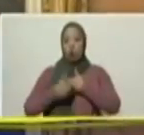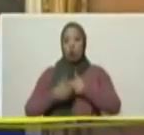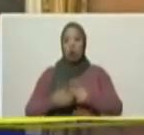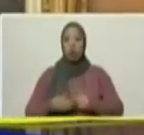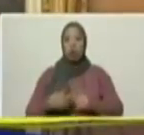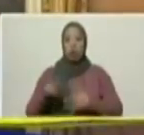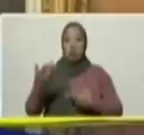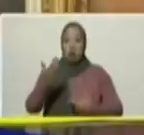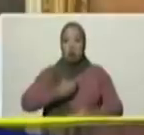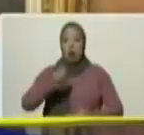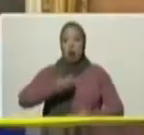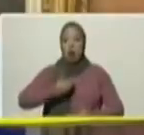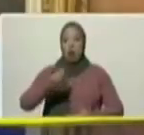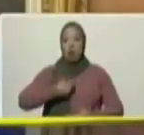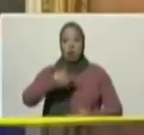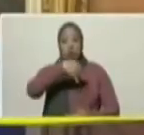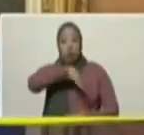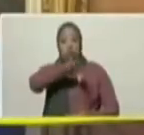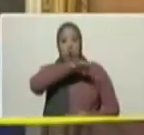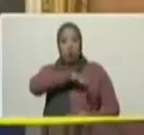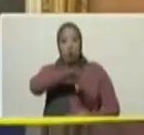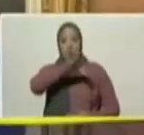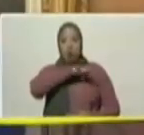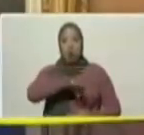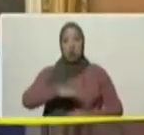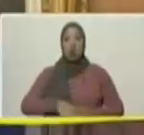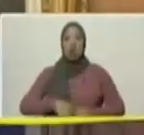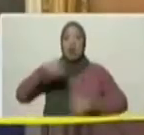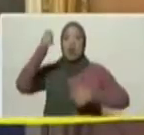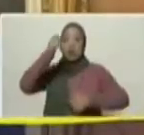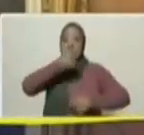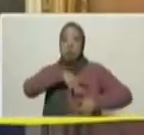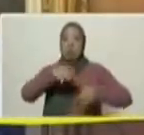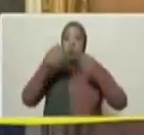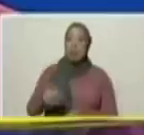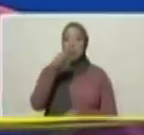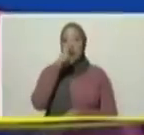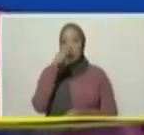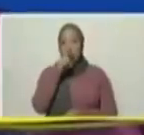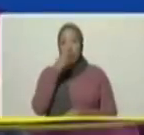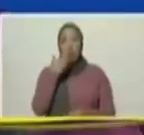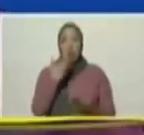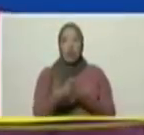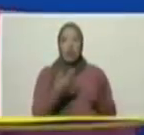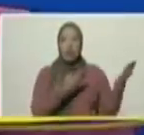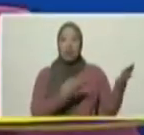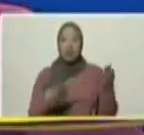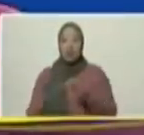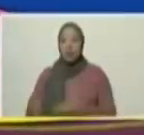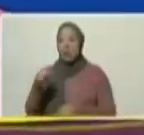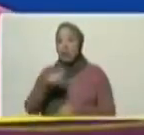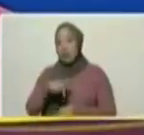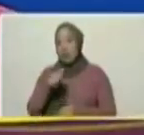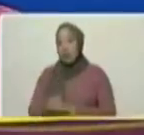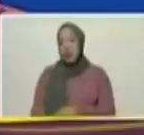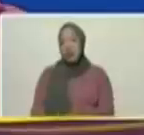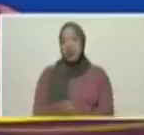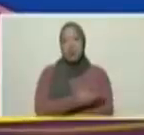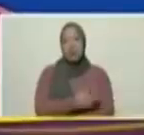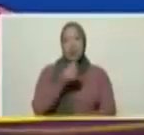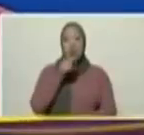la palabra. Ya iremos seguramente con ello. Antes, comentar lo que han sido también las reacciones a nivel de gobierno por estas nuevas